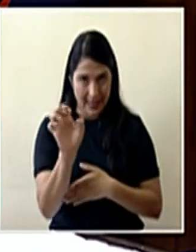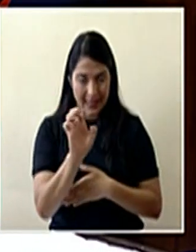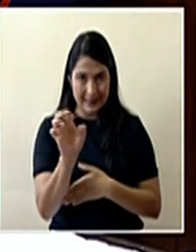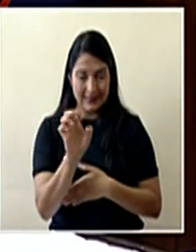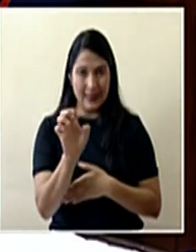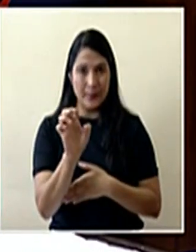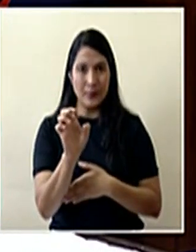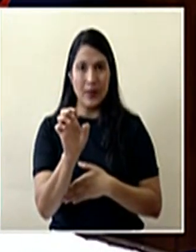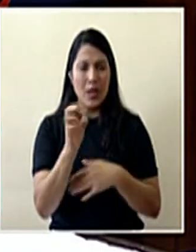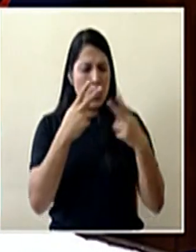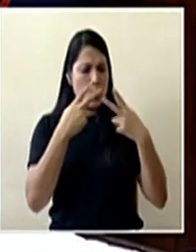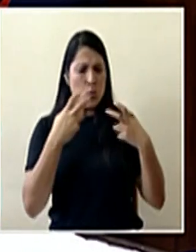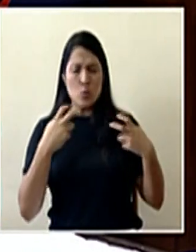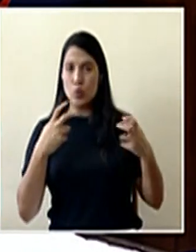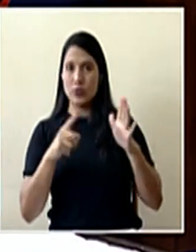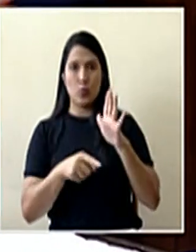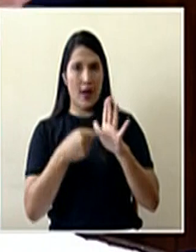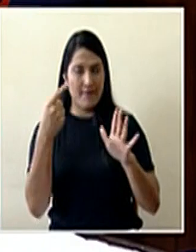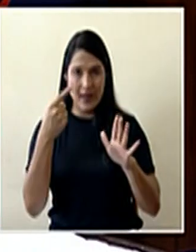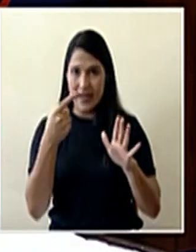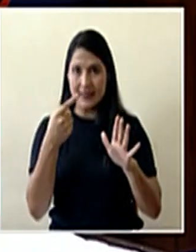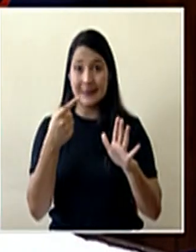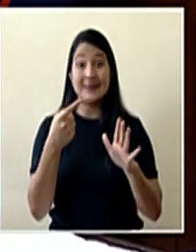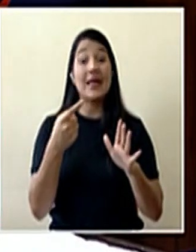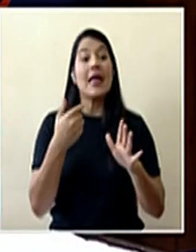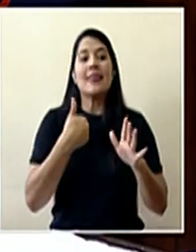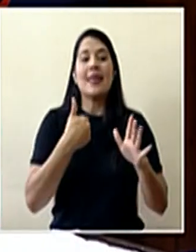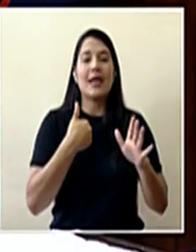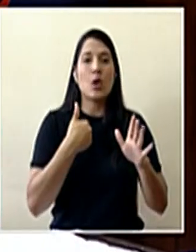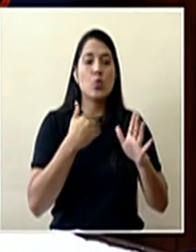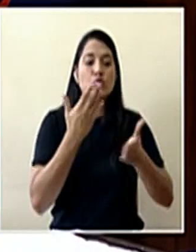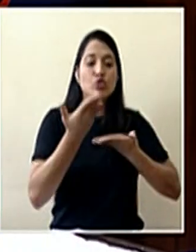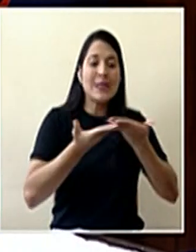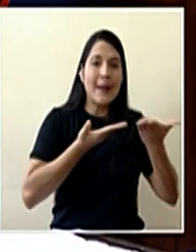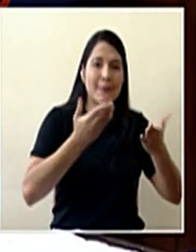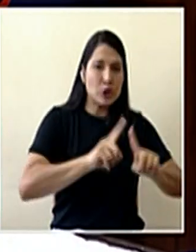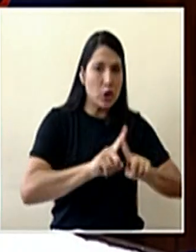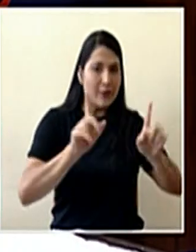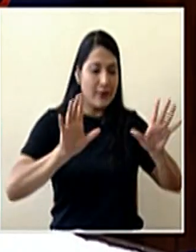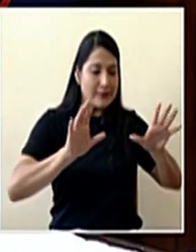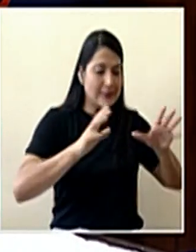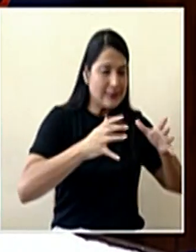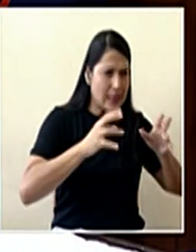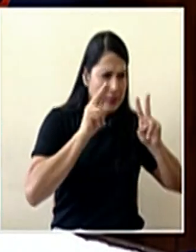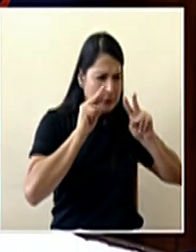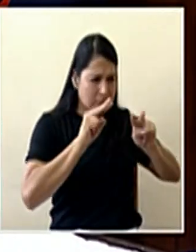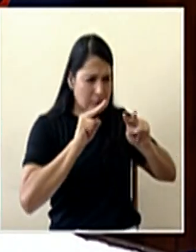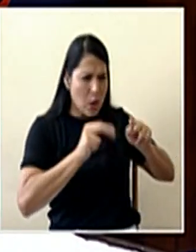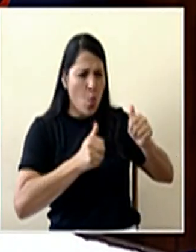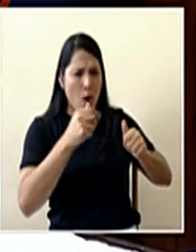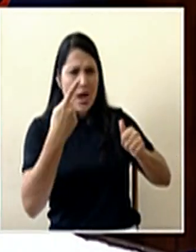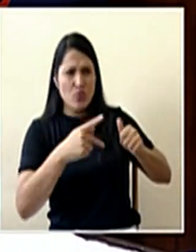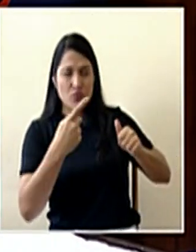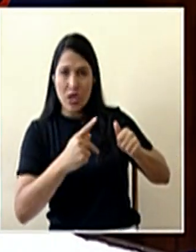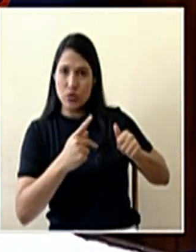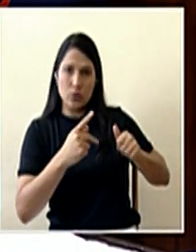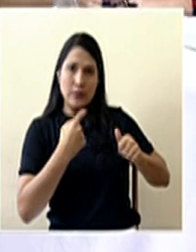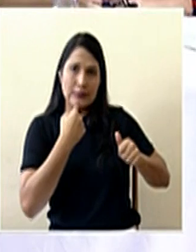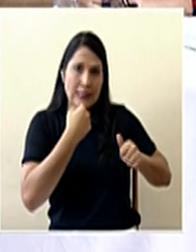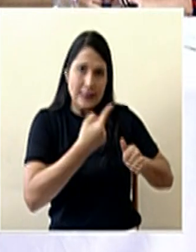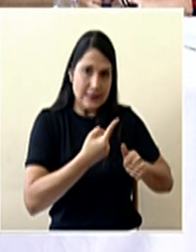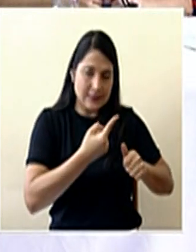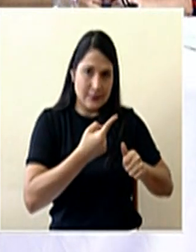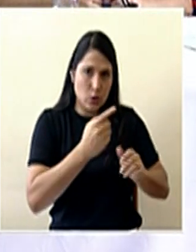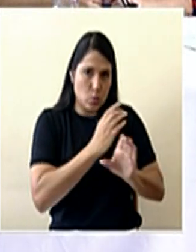Va a ser valorado inmediatamente en una fila diferenciada donde se va a ver cuáles son sus factores de riesgo y se va a tomar las decisiones respectivas.